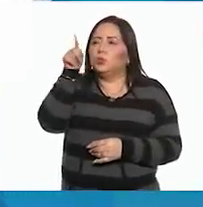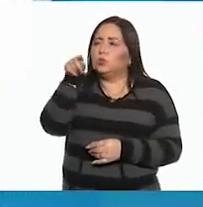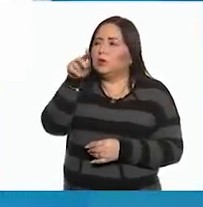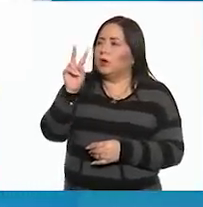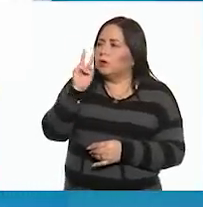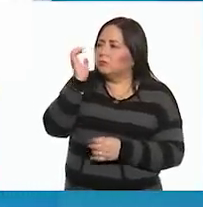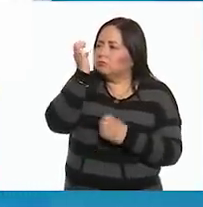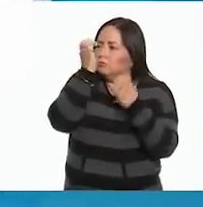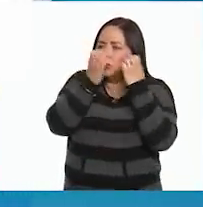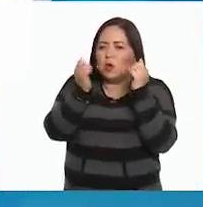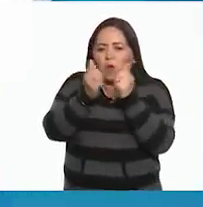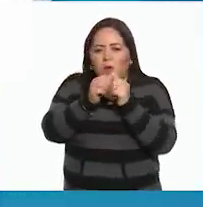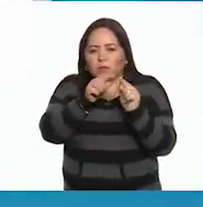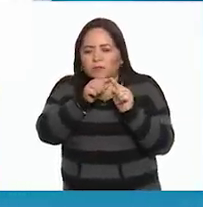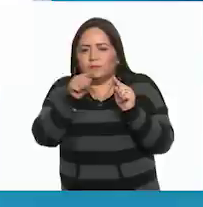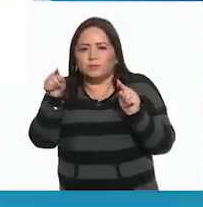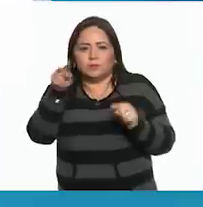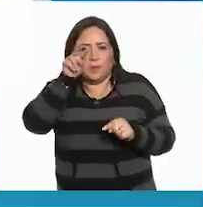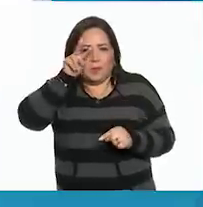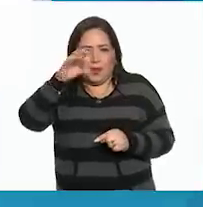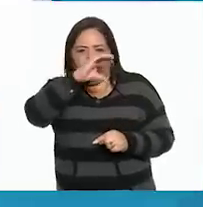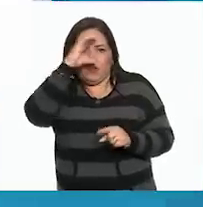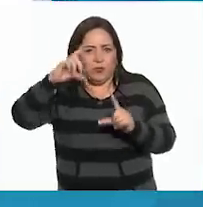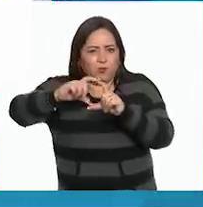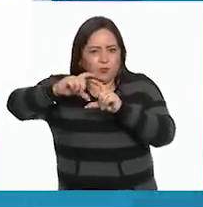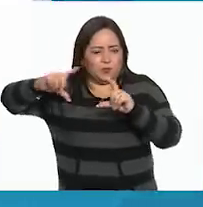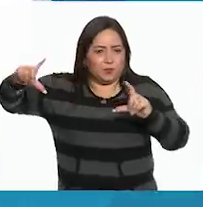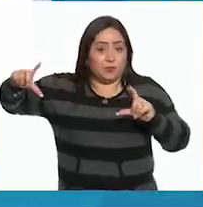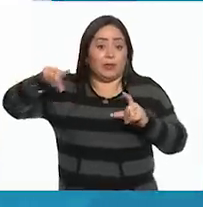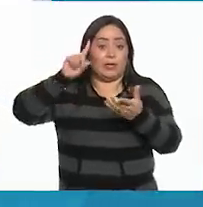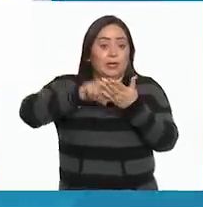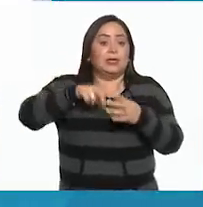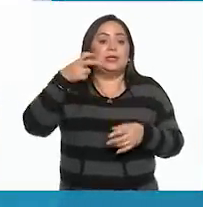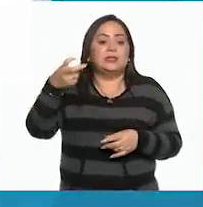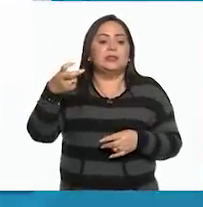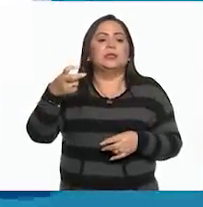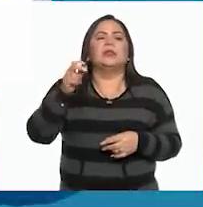con detenimiento la siguiente imagen. Esta